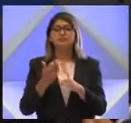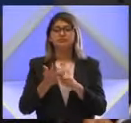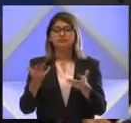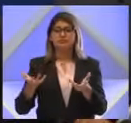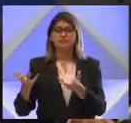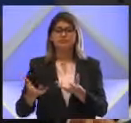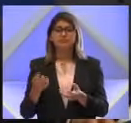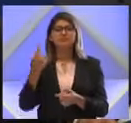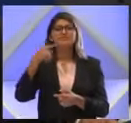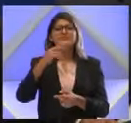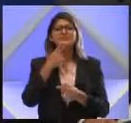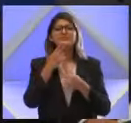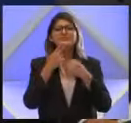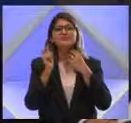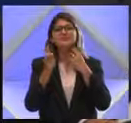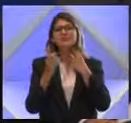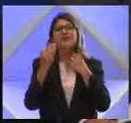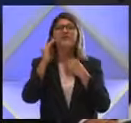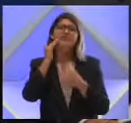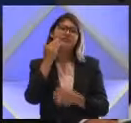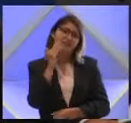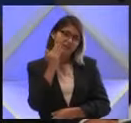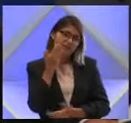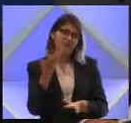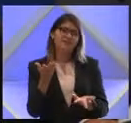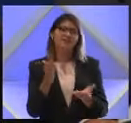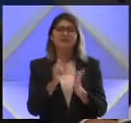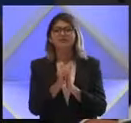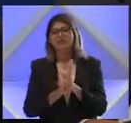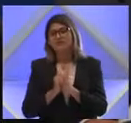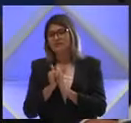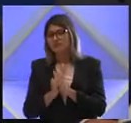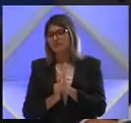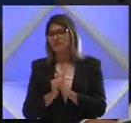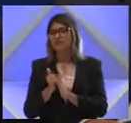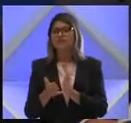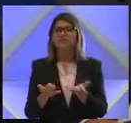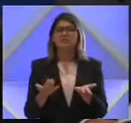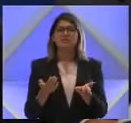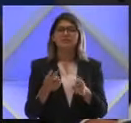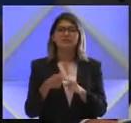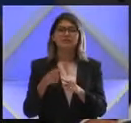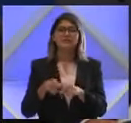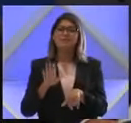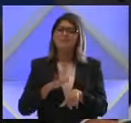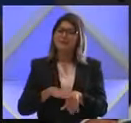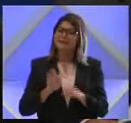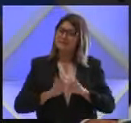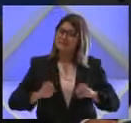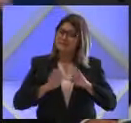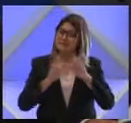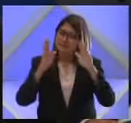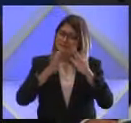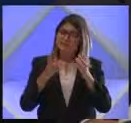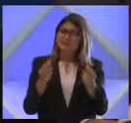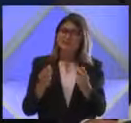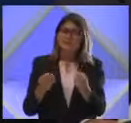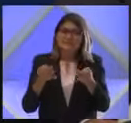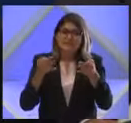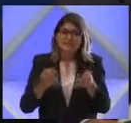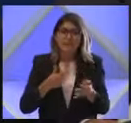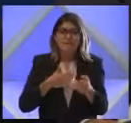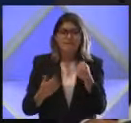utilizan para redes sociales etcétera aunque tenga más aprovechamiento en la productividad en